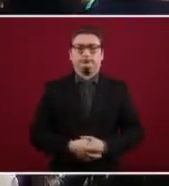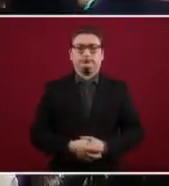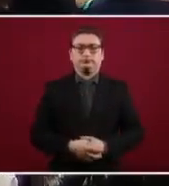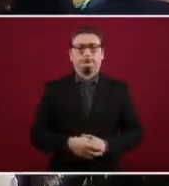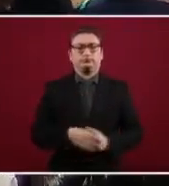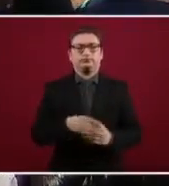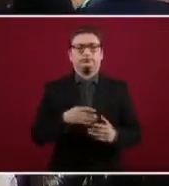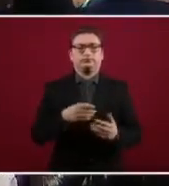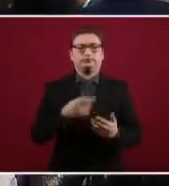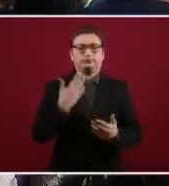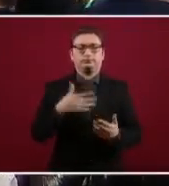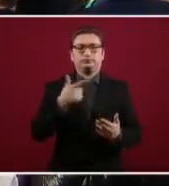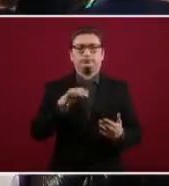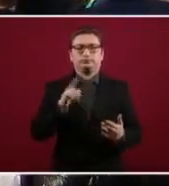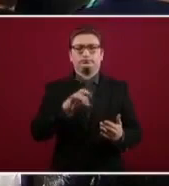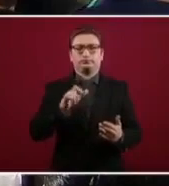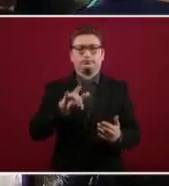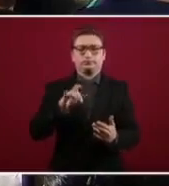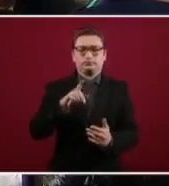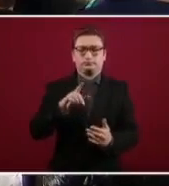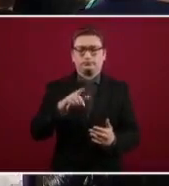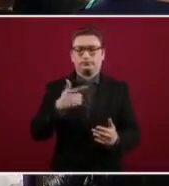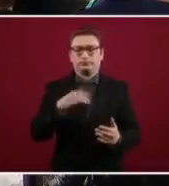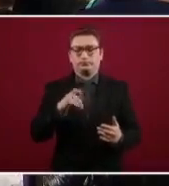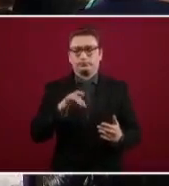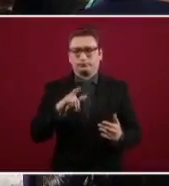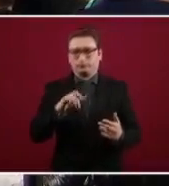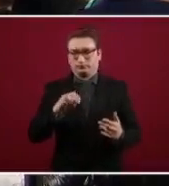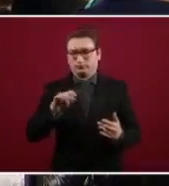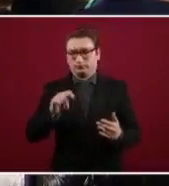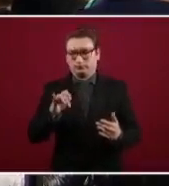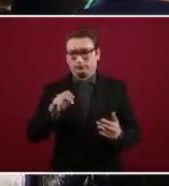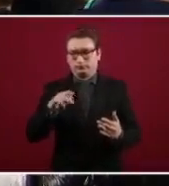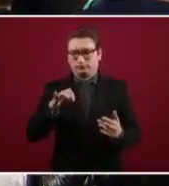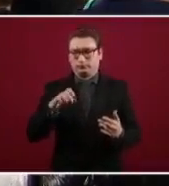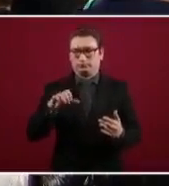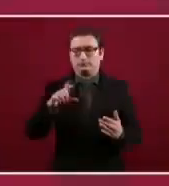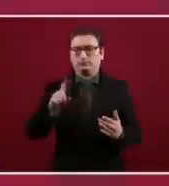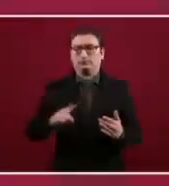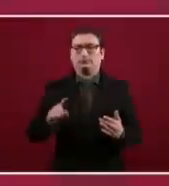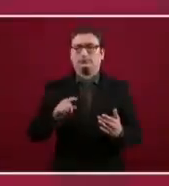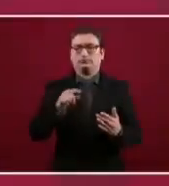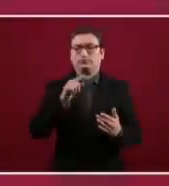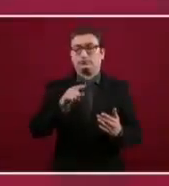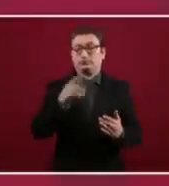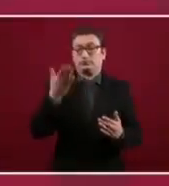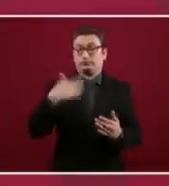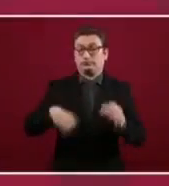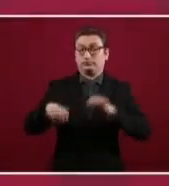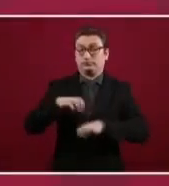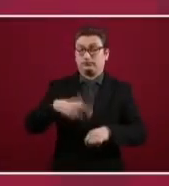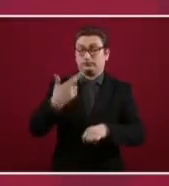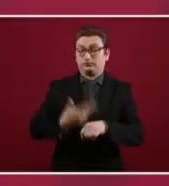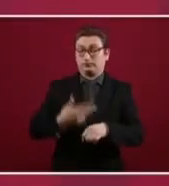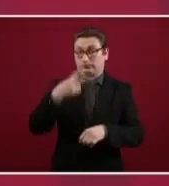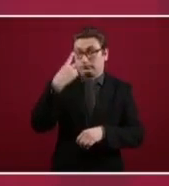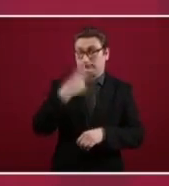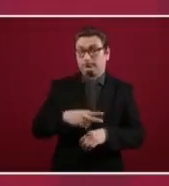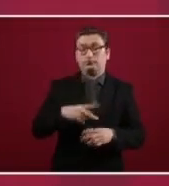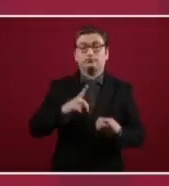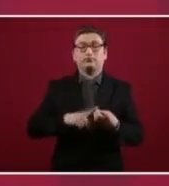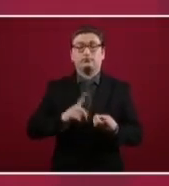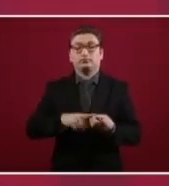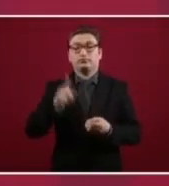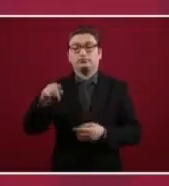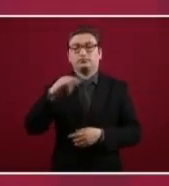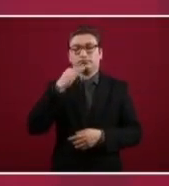de gonzález gonzalo martínez corbalá corbalá que era embajador de méxico en